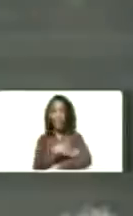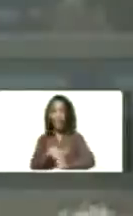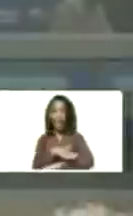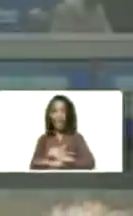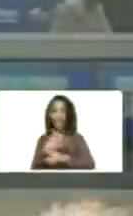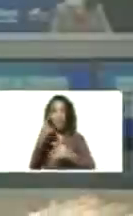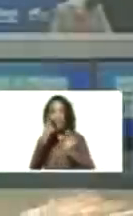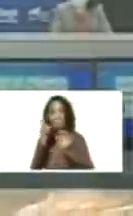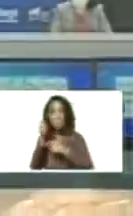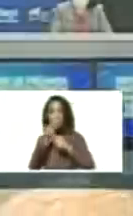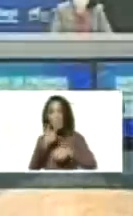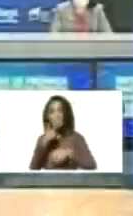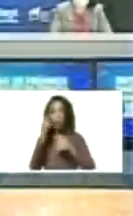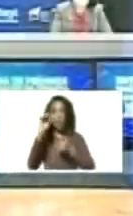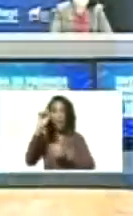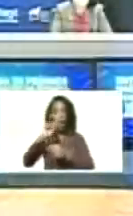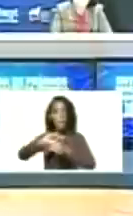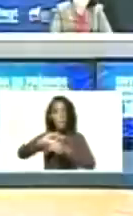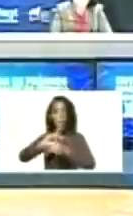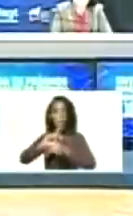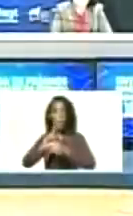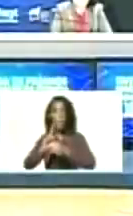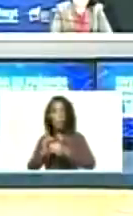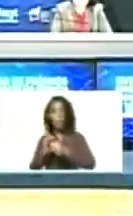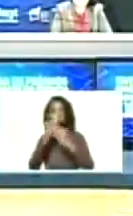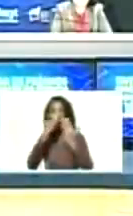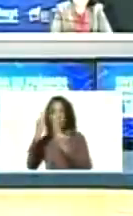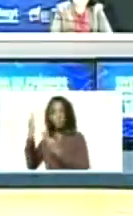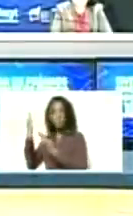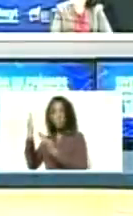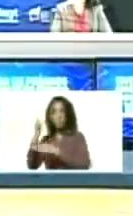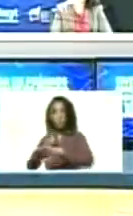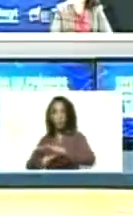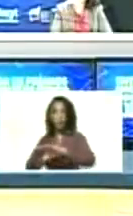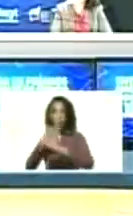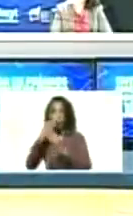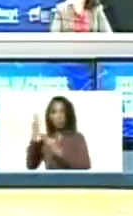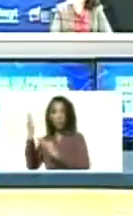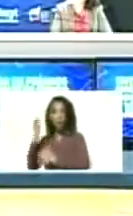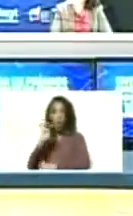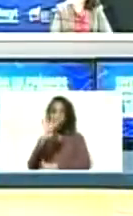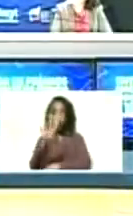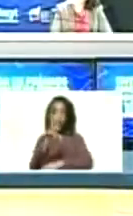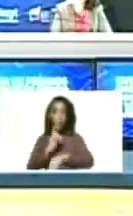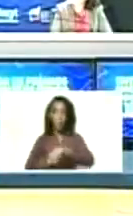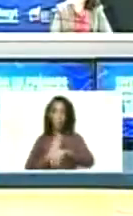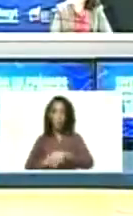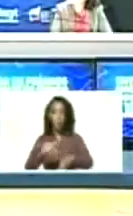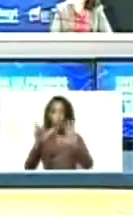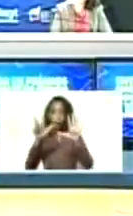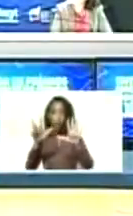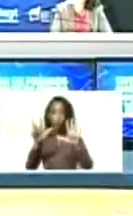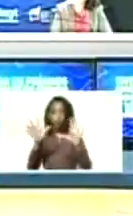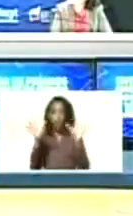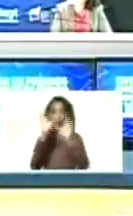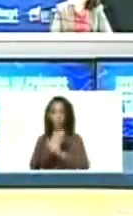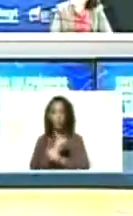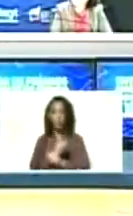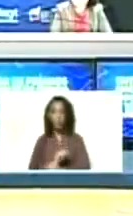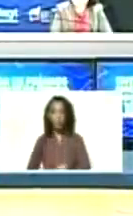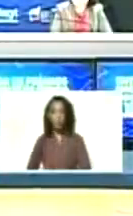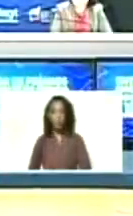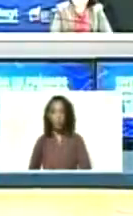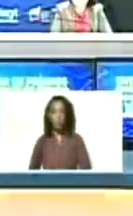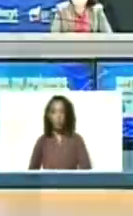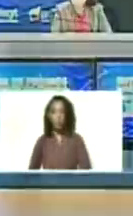hecho con el reloj. Tiene la hora exacta, mira. Faltan 4 minutos para las 8 de la noche.